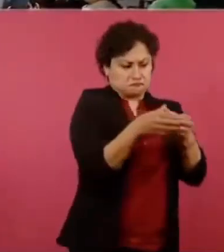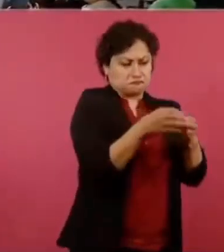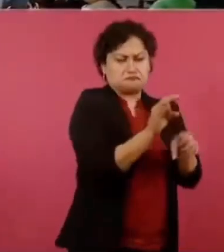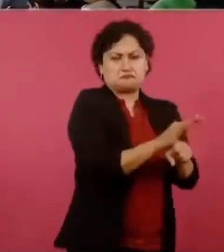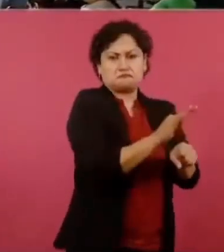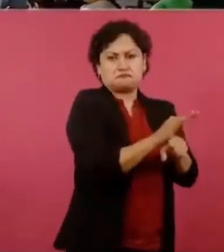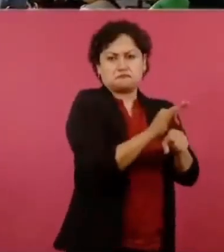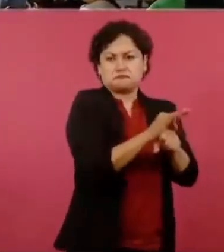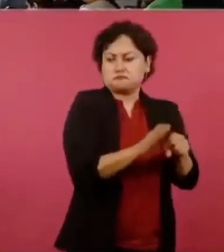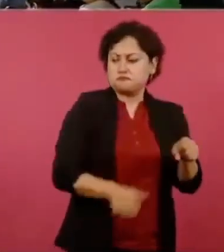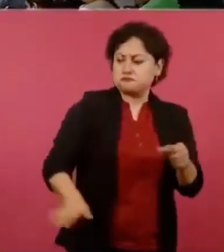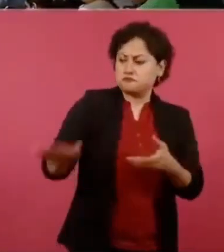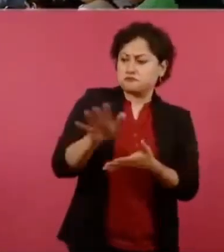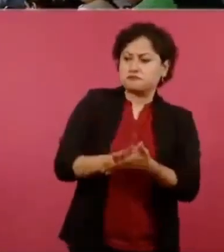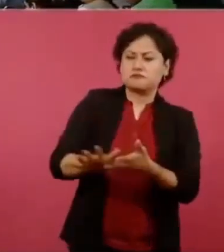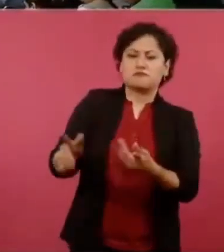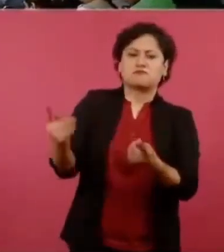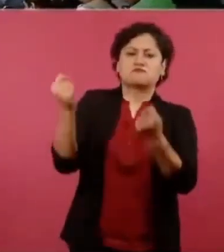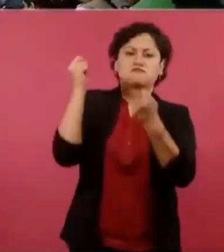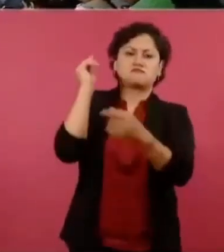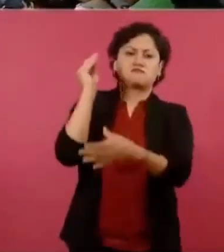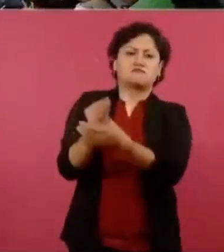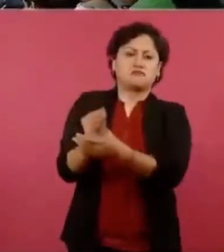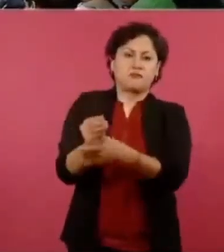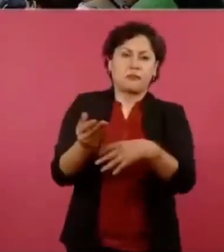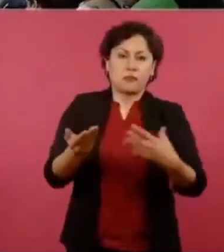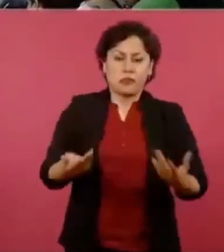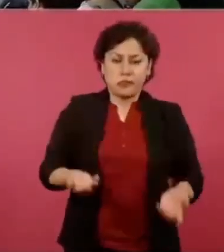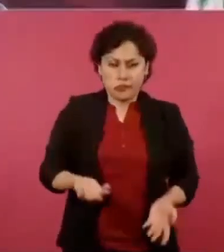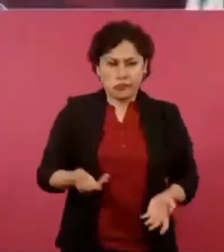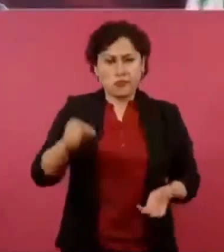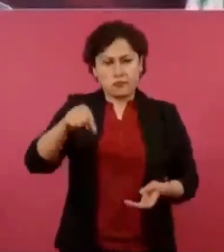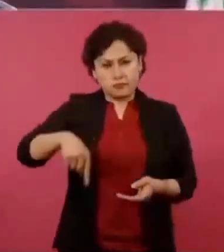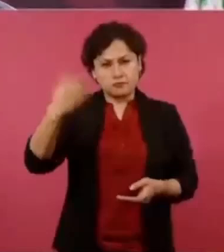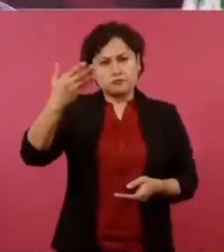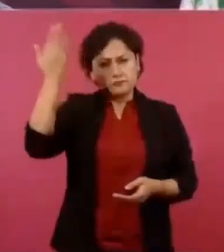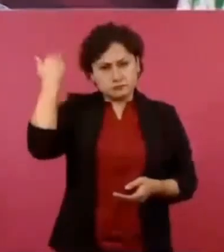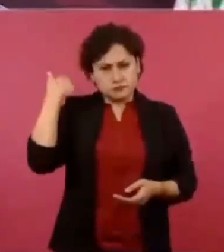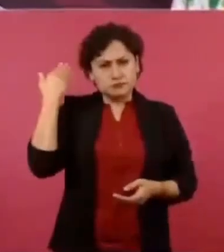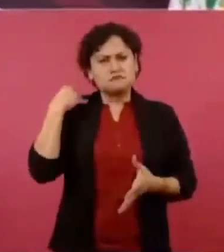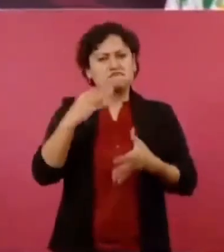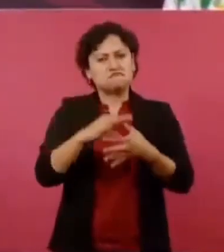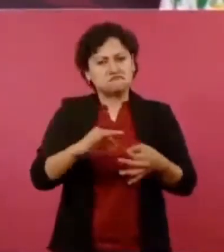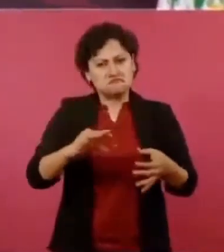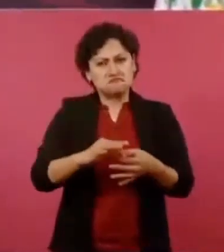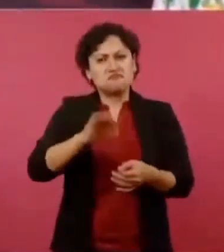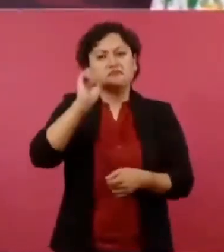hablado que hay más de 1.000 millones